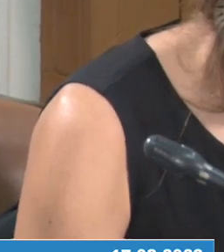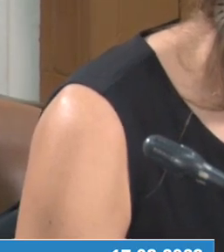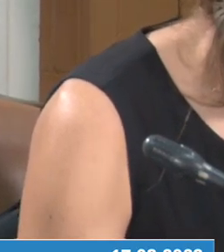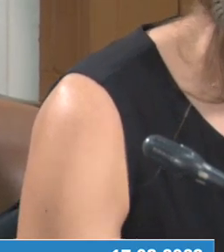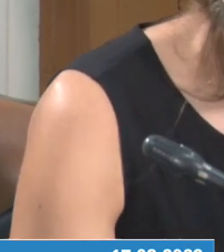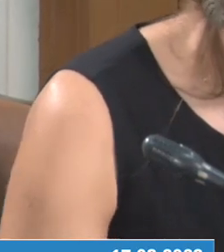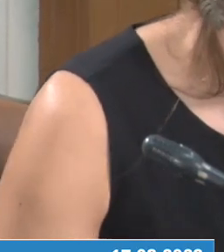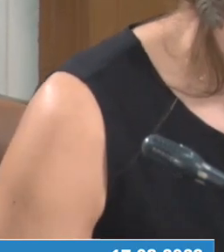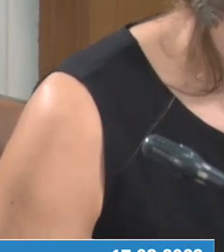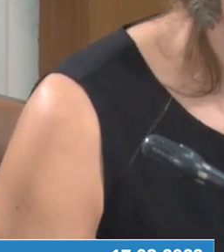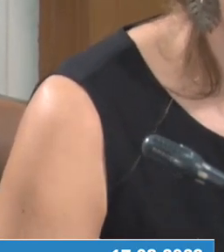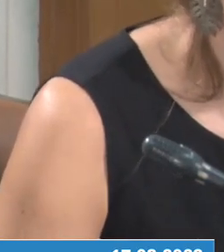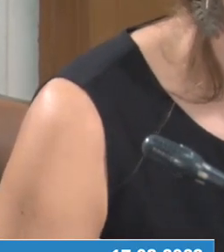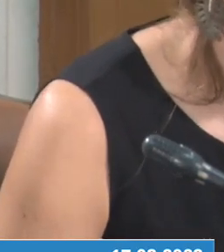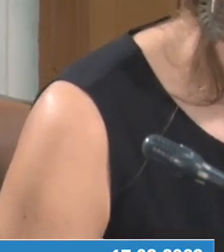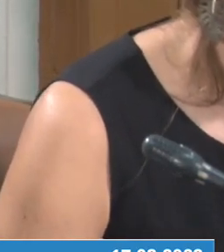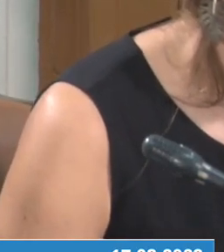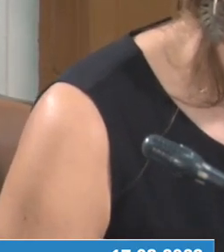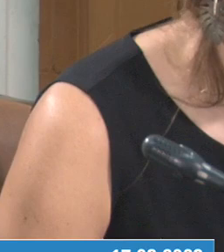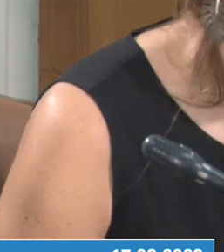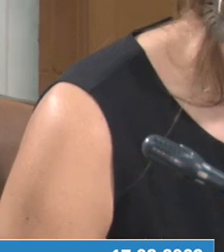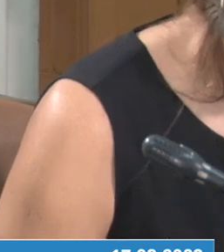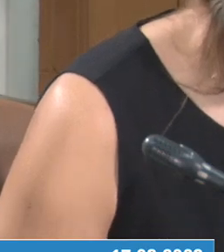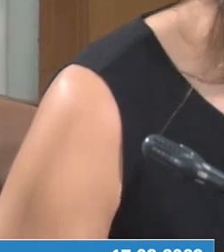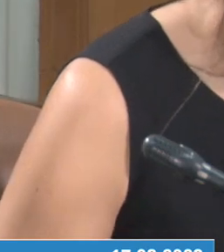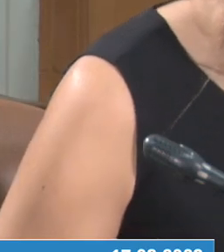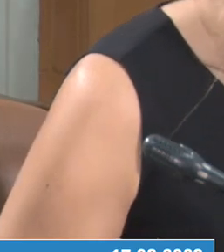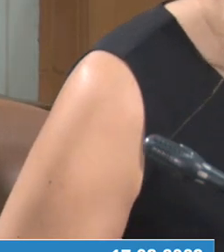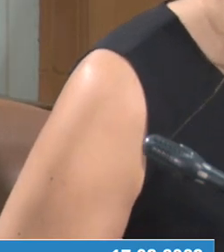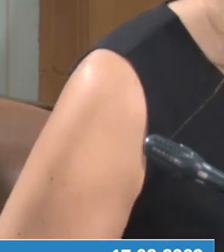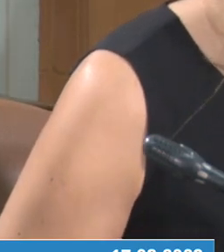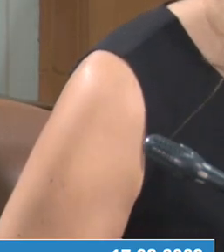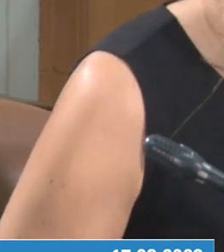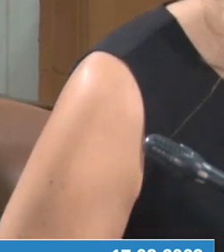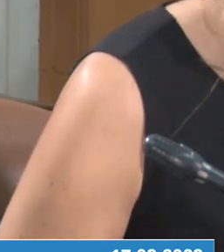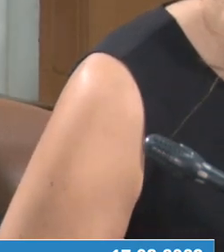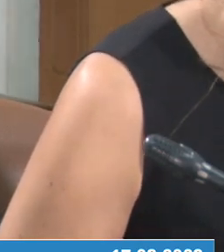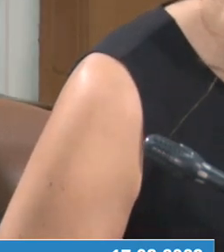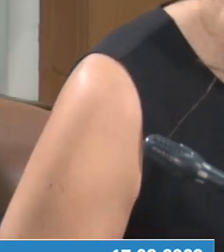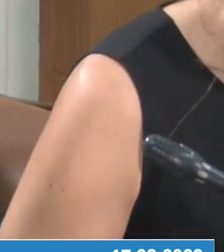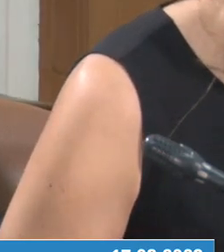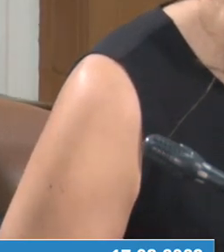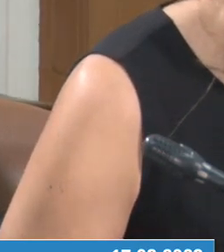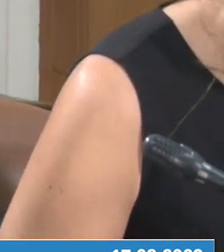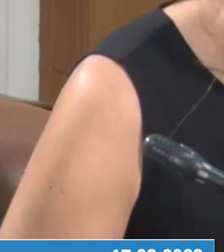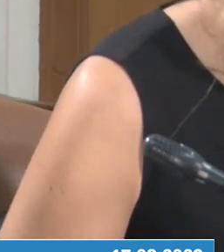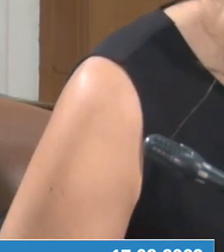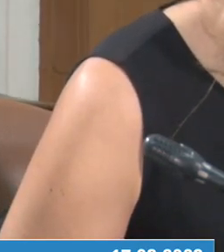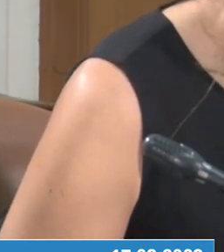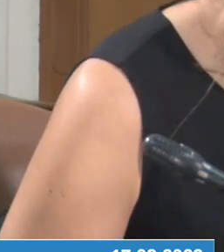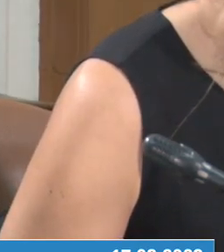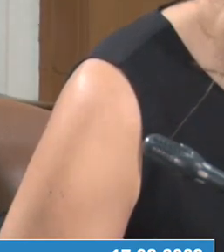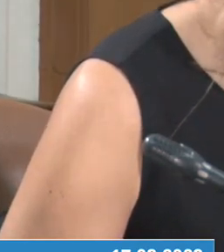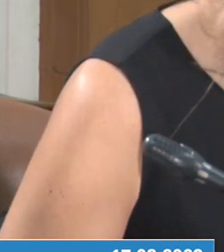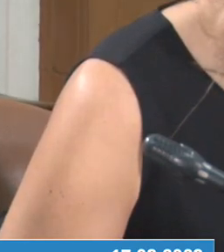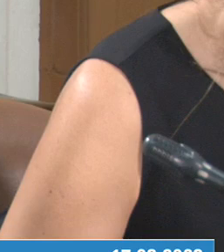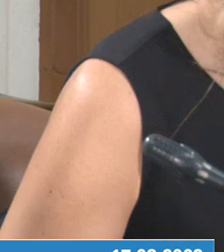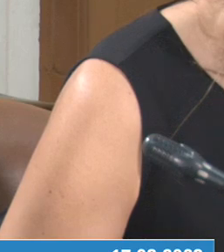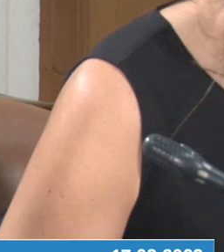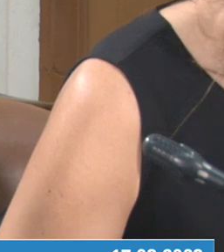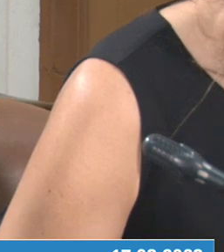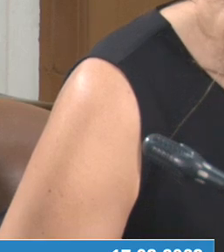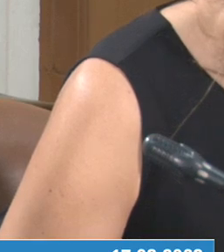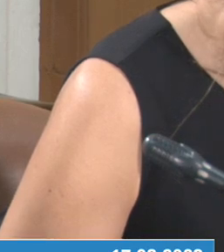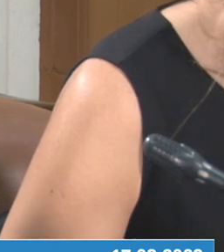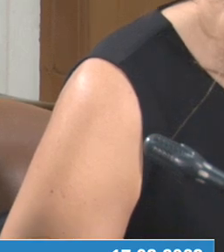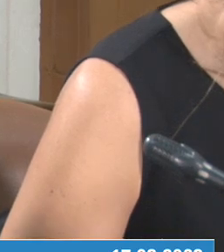ya tenemos una sesión que es hasta la 1 de la tarde, tenemos que escuchar también a la profesora Zúñiga, apenas la podamos conectar, por supuesto, con mucho gusto. Y la